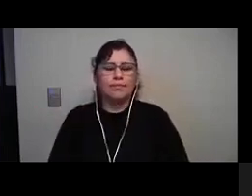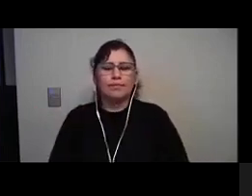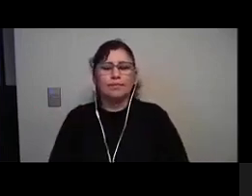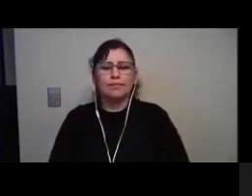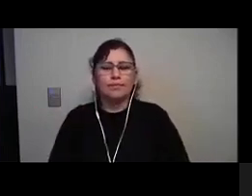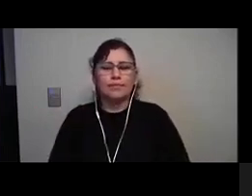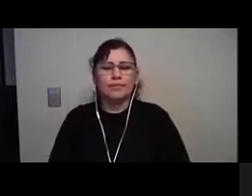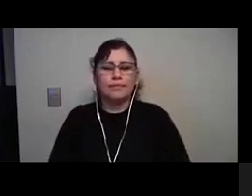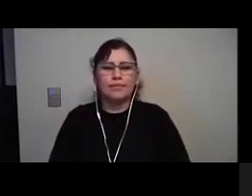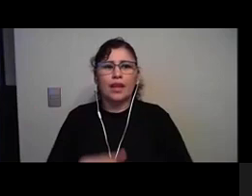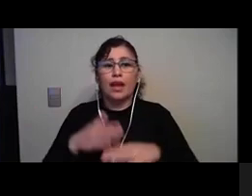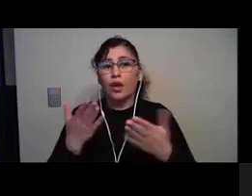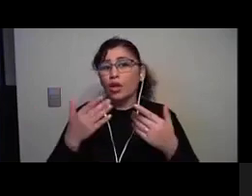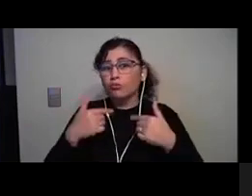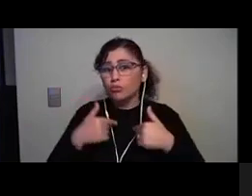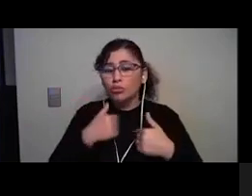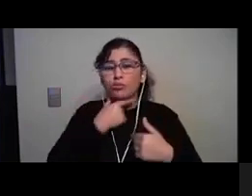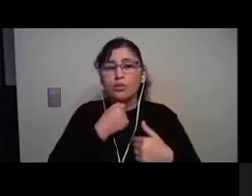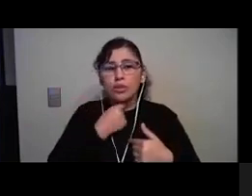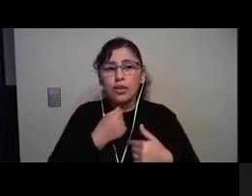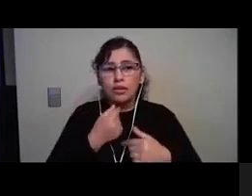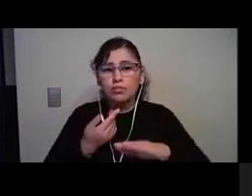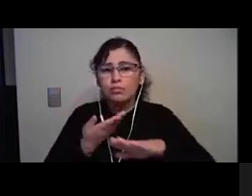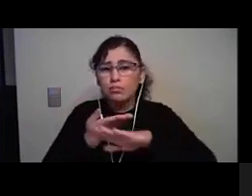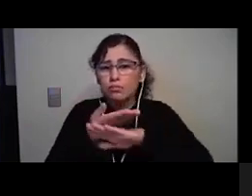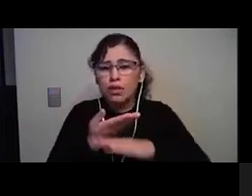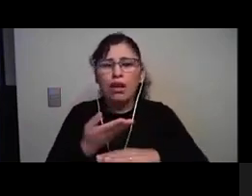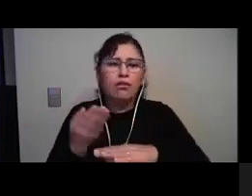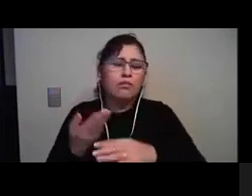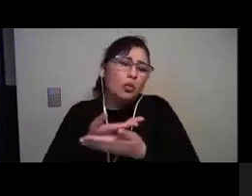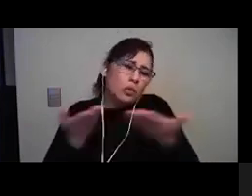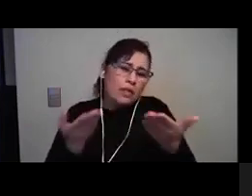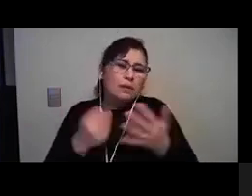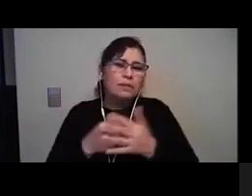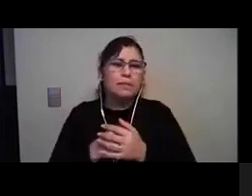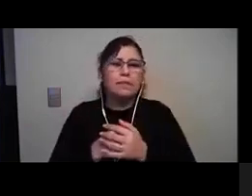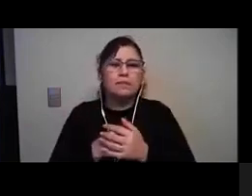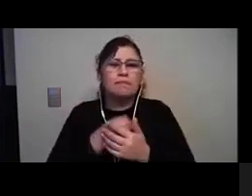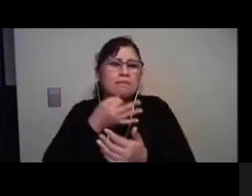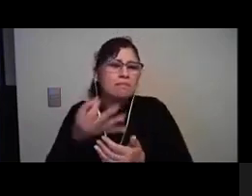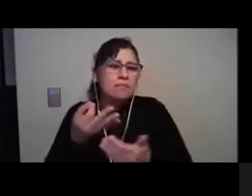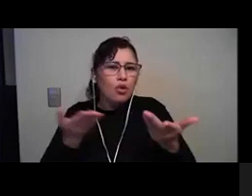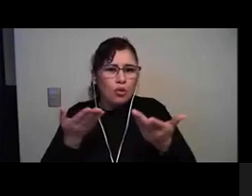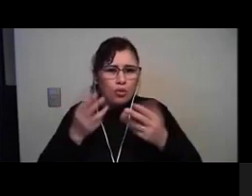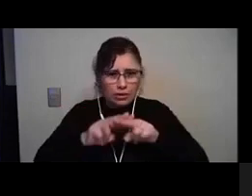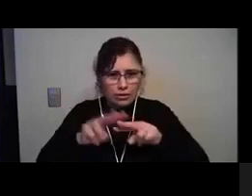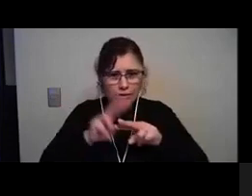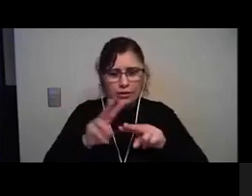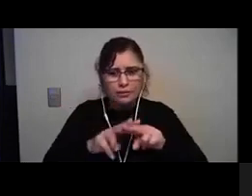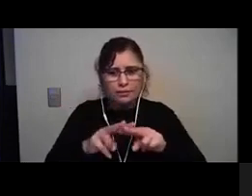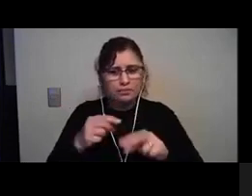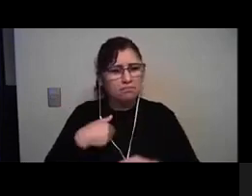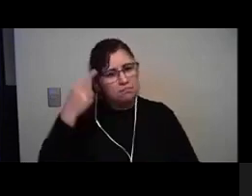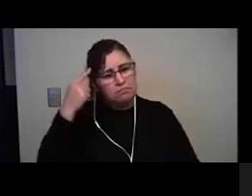mi propuesta, la propuesta que les tengo, básicamente pensando